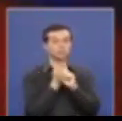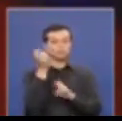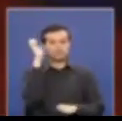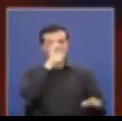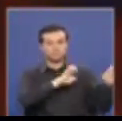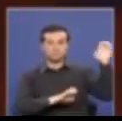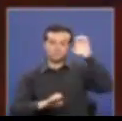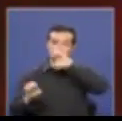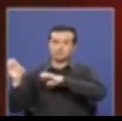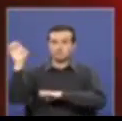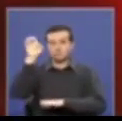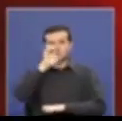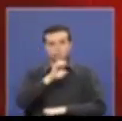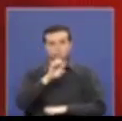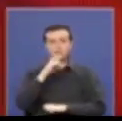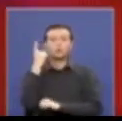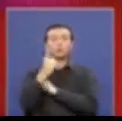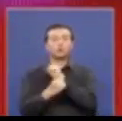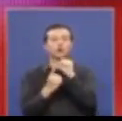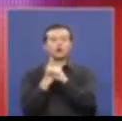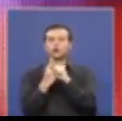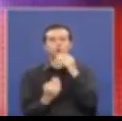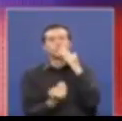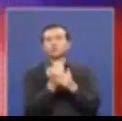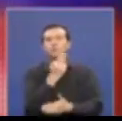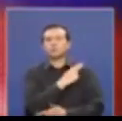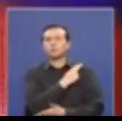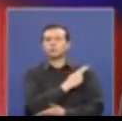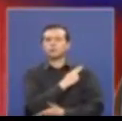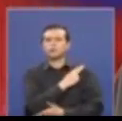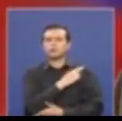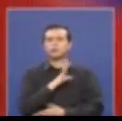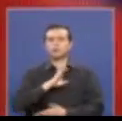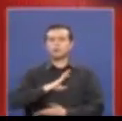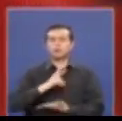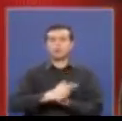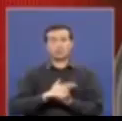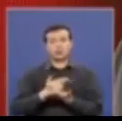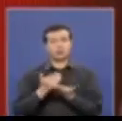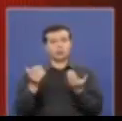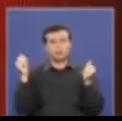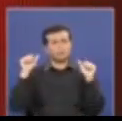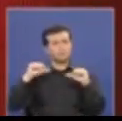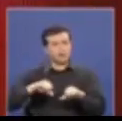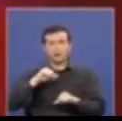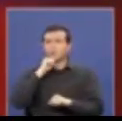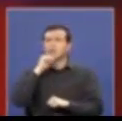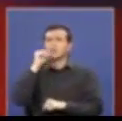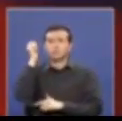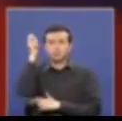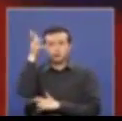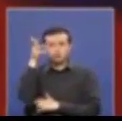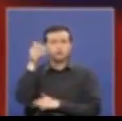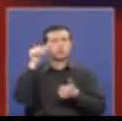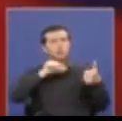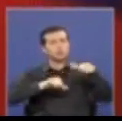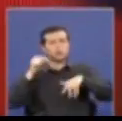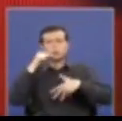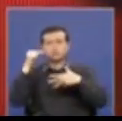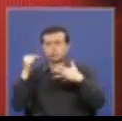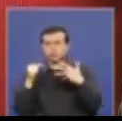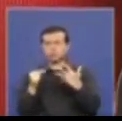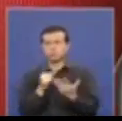evaluación. Recién tenía un año de crear la Universidad Politécnica del Carchi, le fue muy mal porque todavía faltaban profesores, laboratorios,